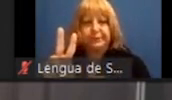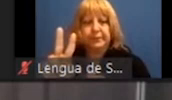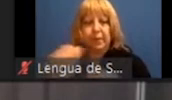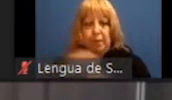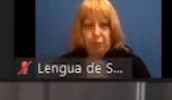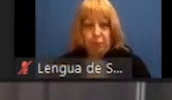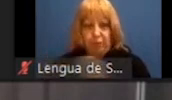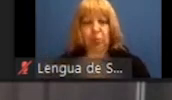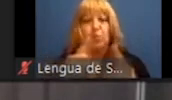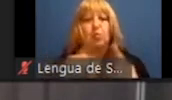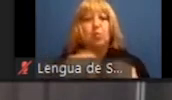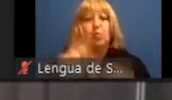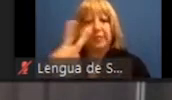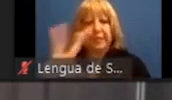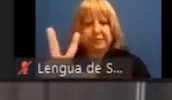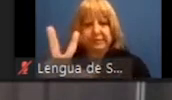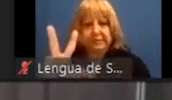Aprobado. Artículo 3.